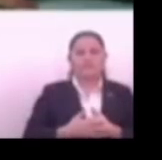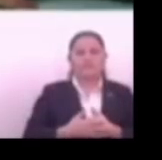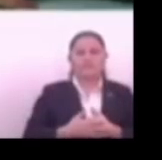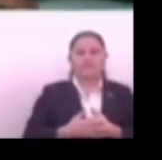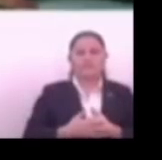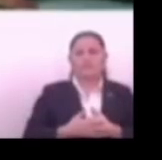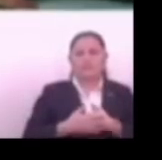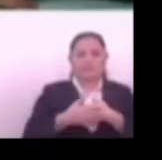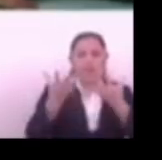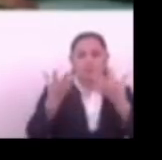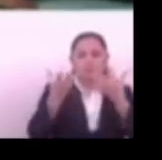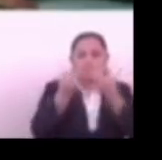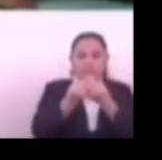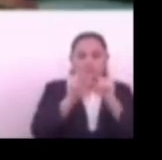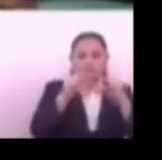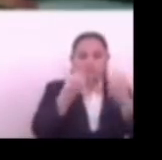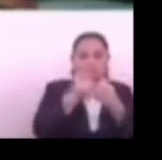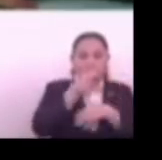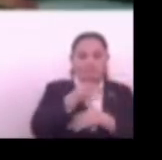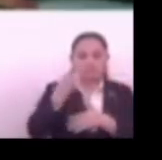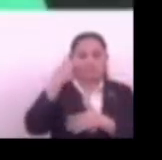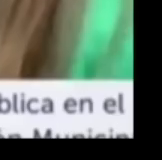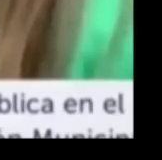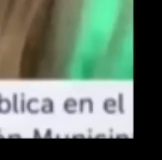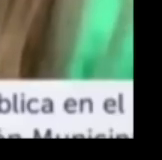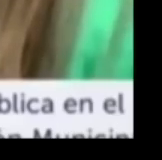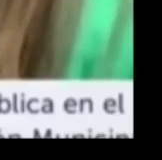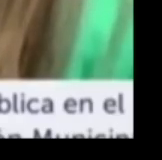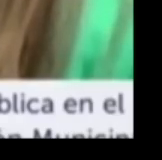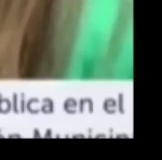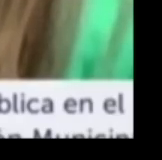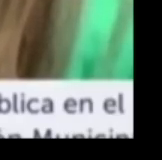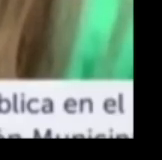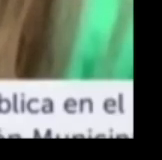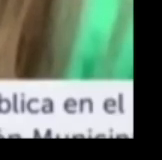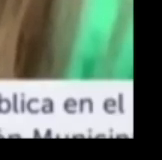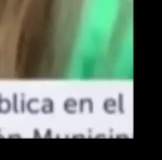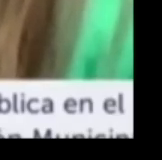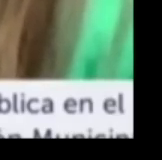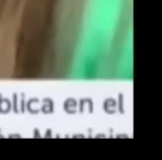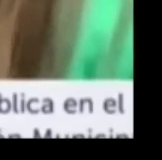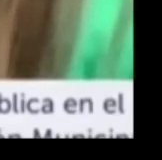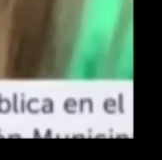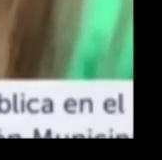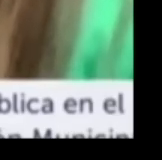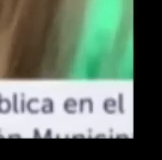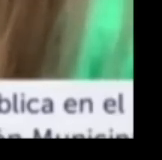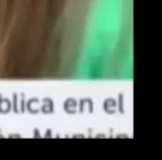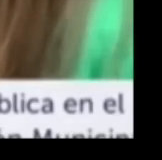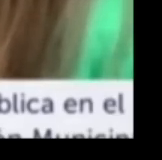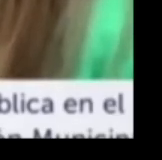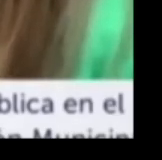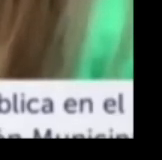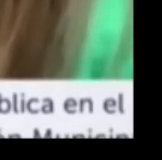no hay absorción, solo hay agrupación, que es lo mismo. Entonces, el detalle está en que deberíamos de ser